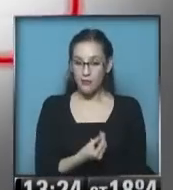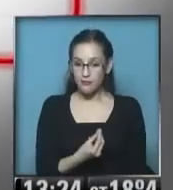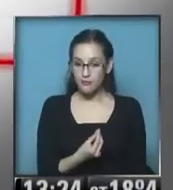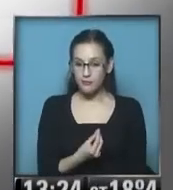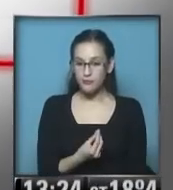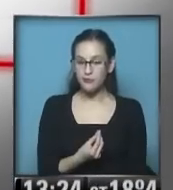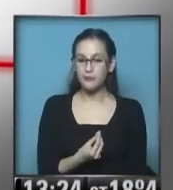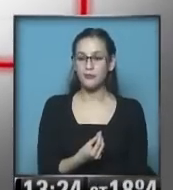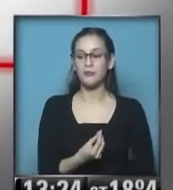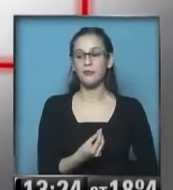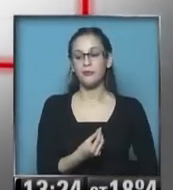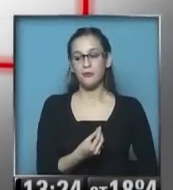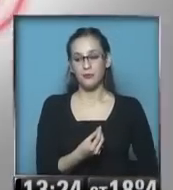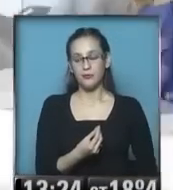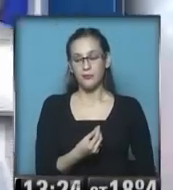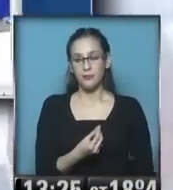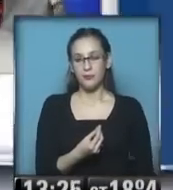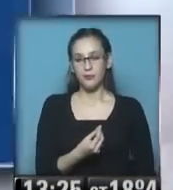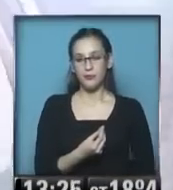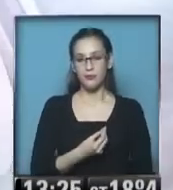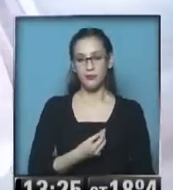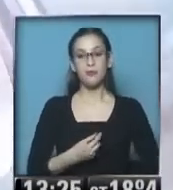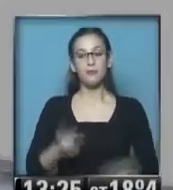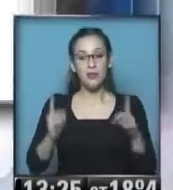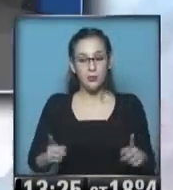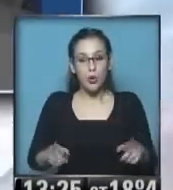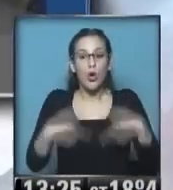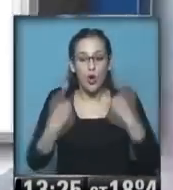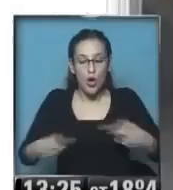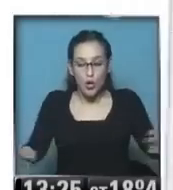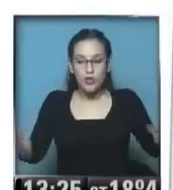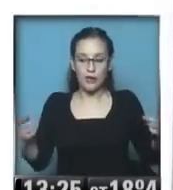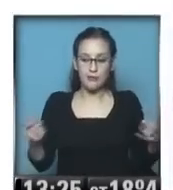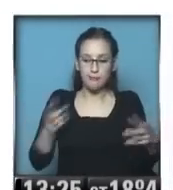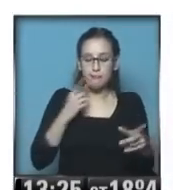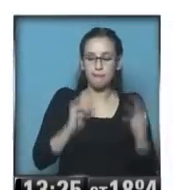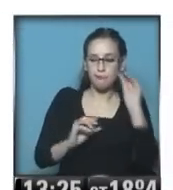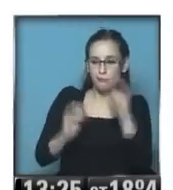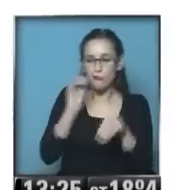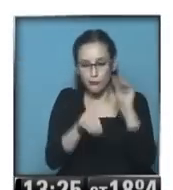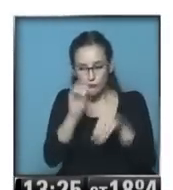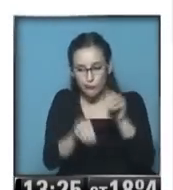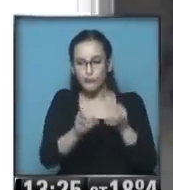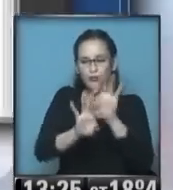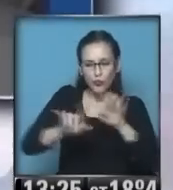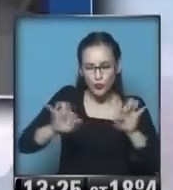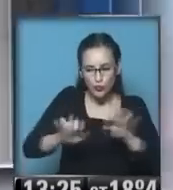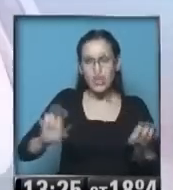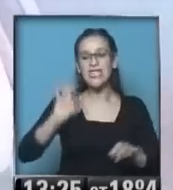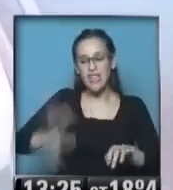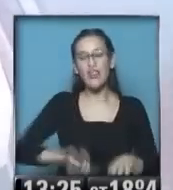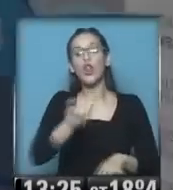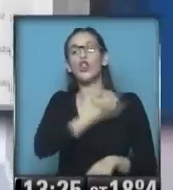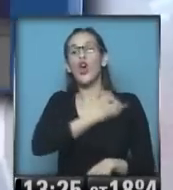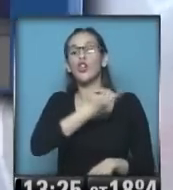eh completa después el listado de concesionarias aderidas en cada localidad para saber efectivamente Dónde se encuentra